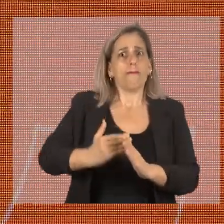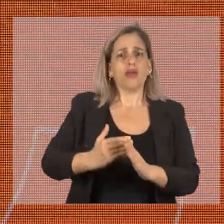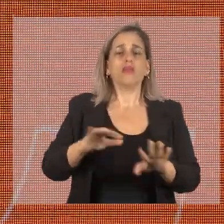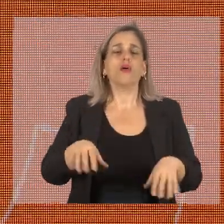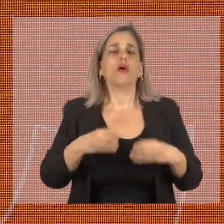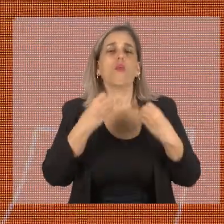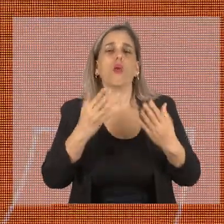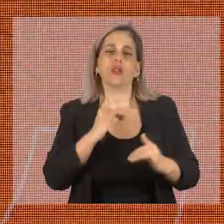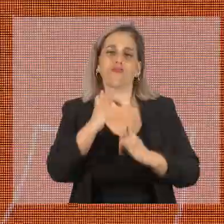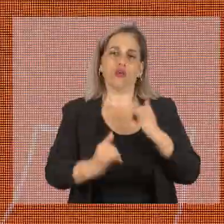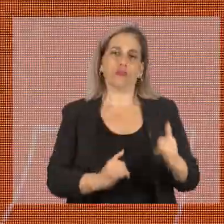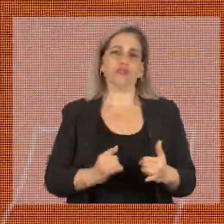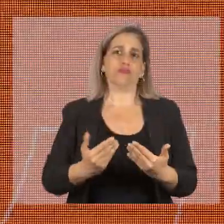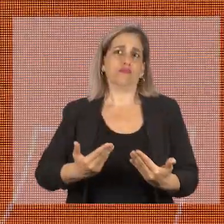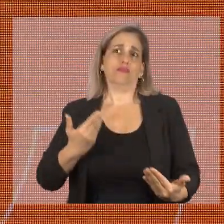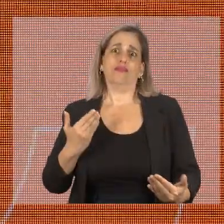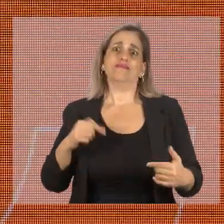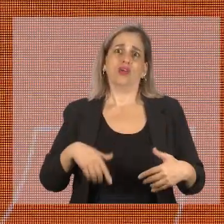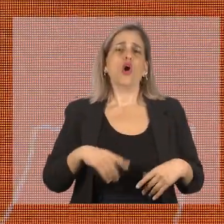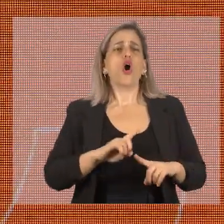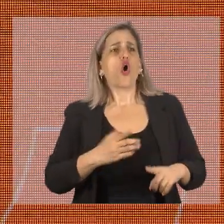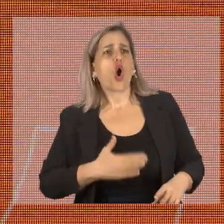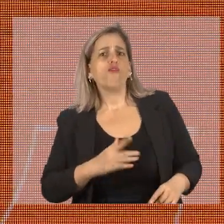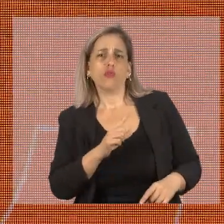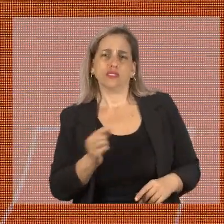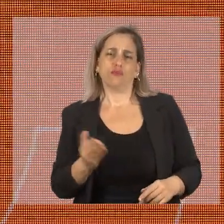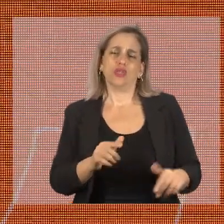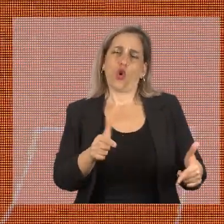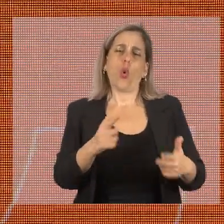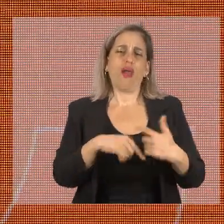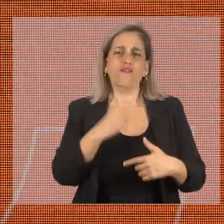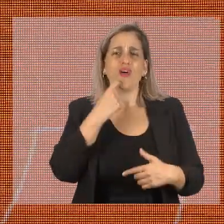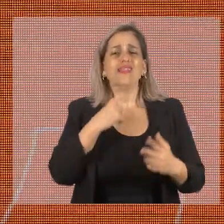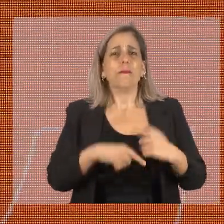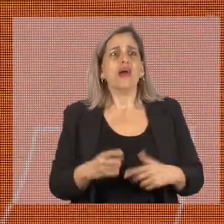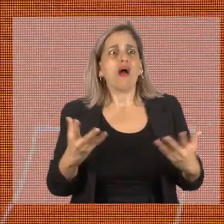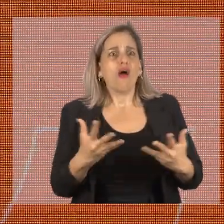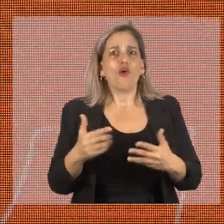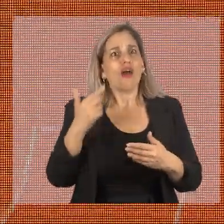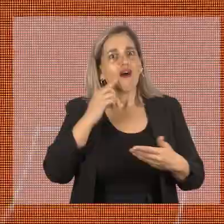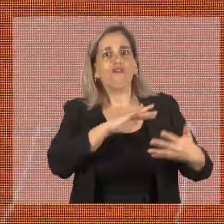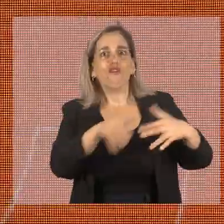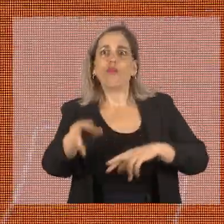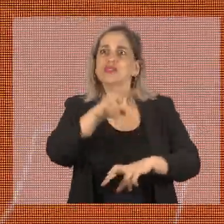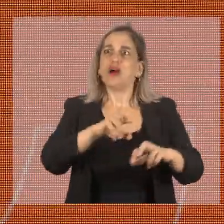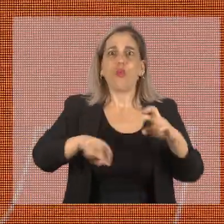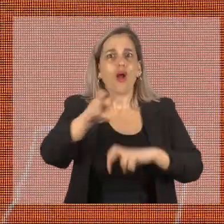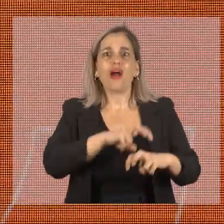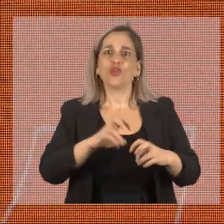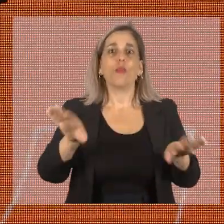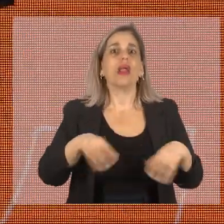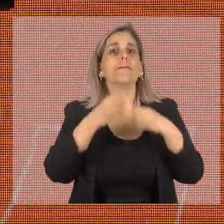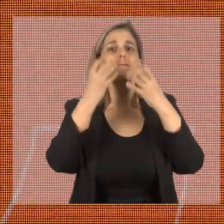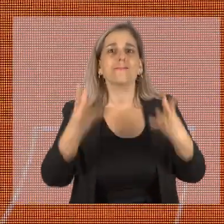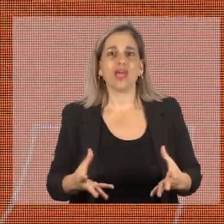Es una muy buena noticia. Hace mucho tiempo que no pasaba. Por supuesto que no estamos conformes, pero estamos en el camino de la